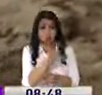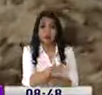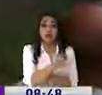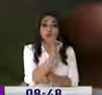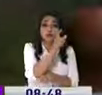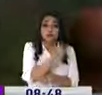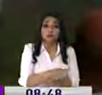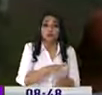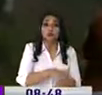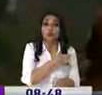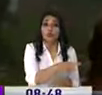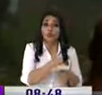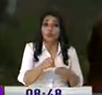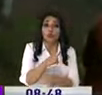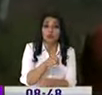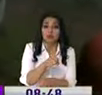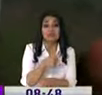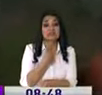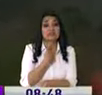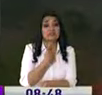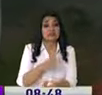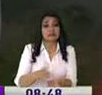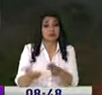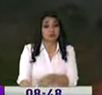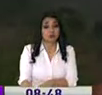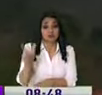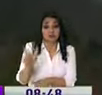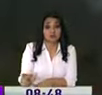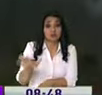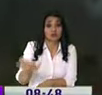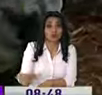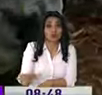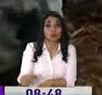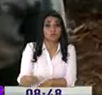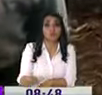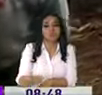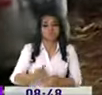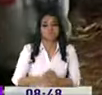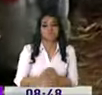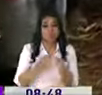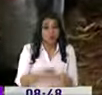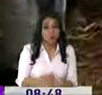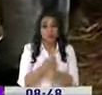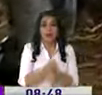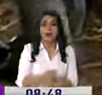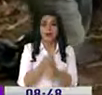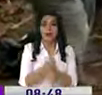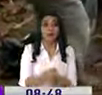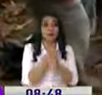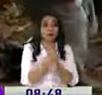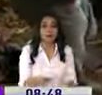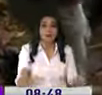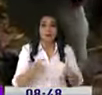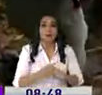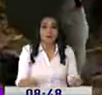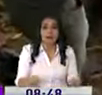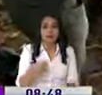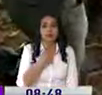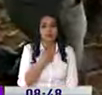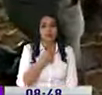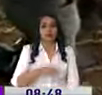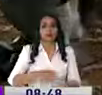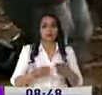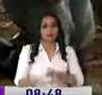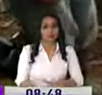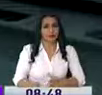de la puñalada, que terminó con la vida de un hombre que se fue a recuperar un animal sin imaginarse que cargaba la muerte en su propia